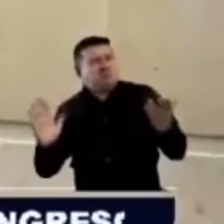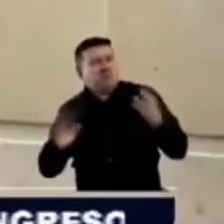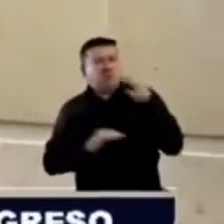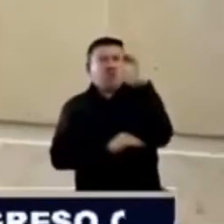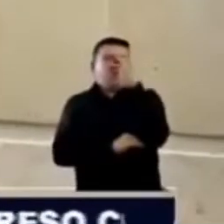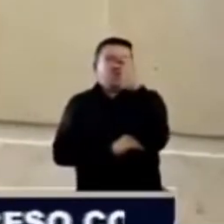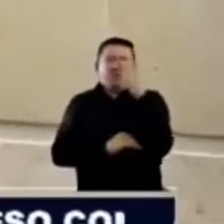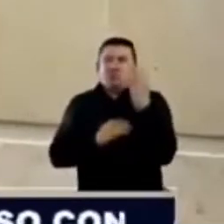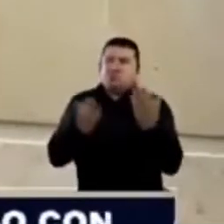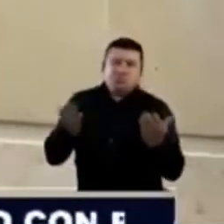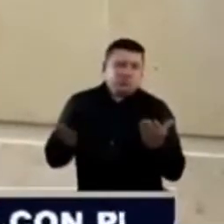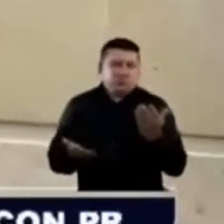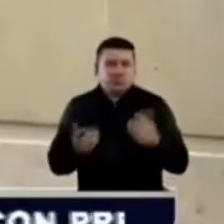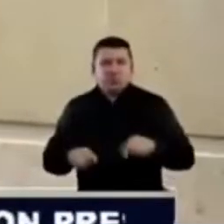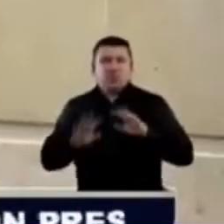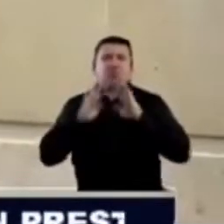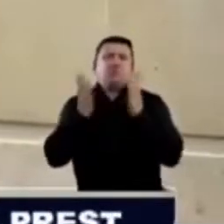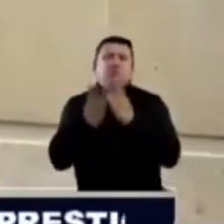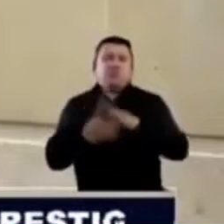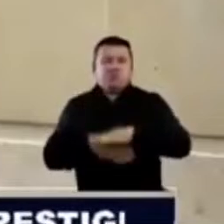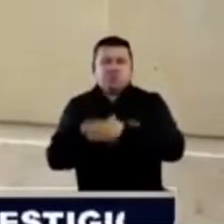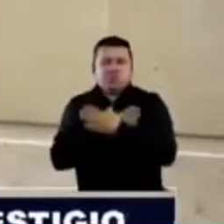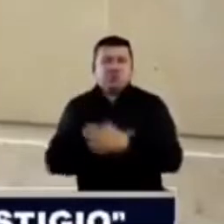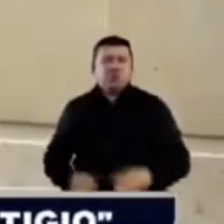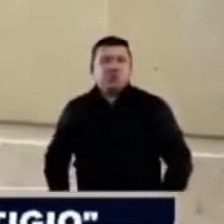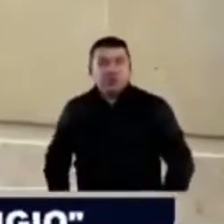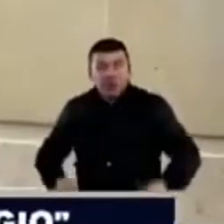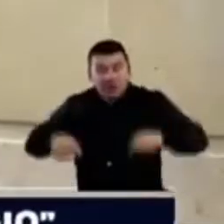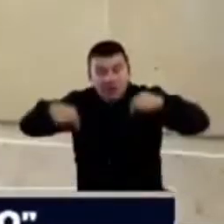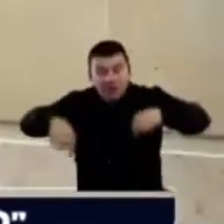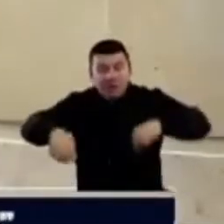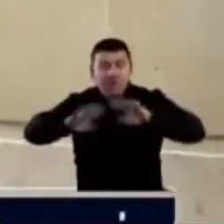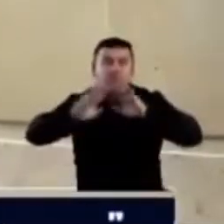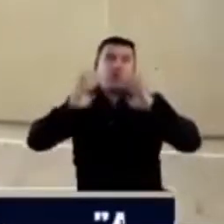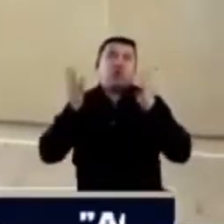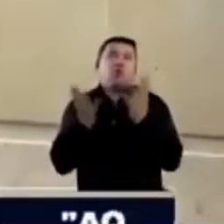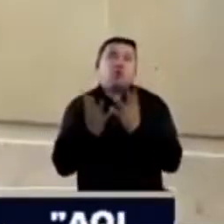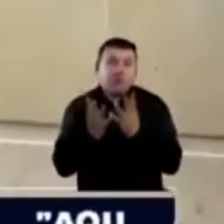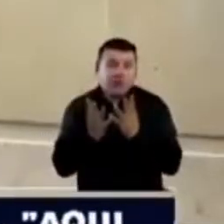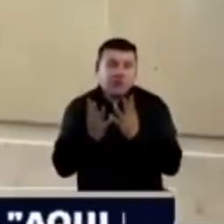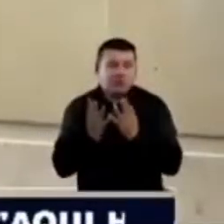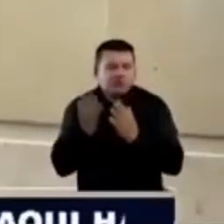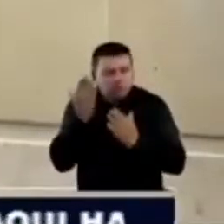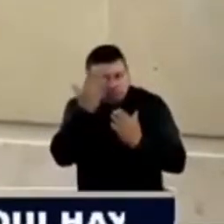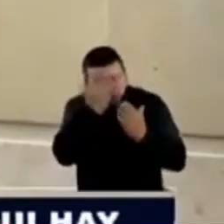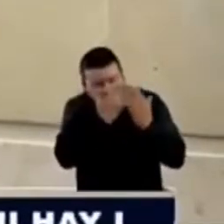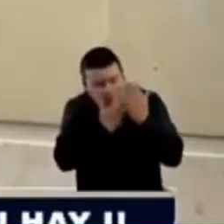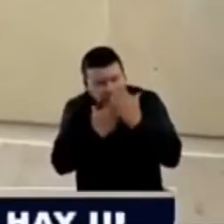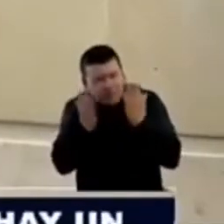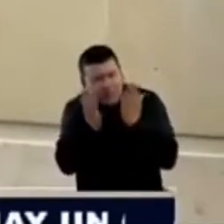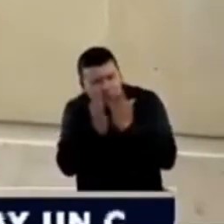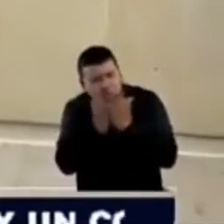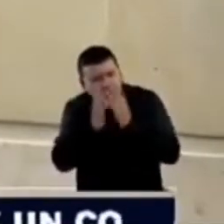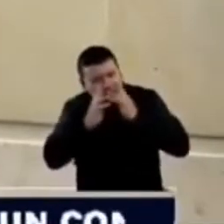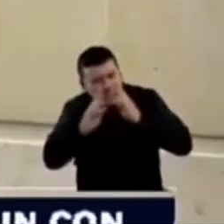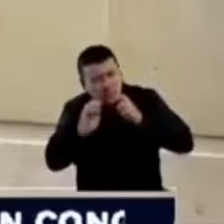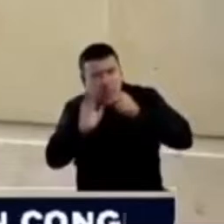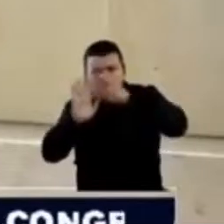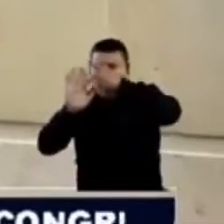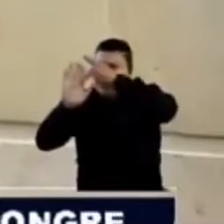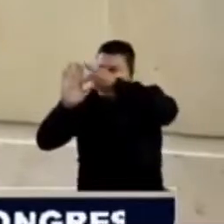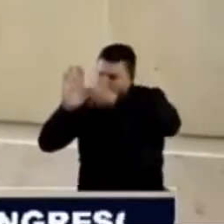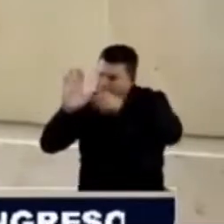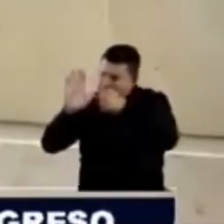país y a este Congreso. Este Congreso se ha aplicado a estudiar las reformas,